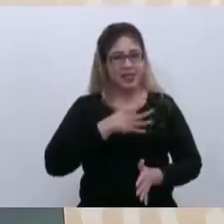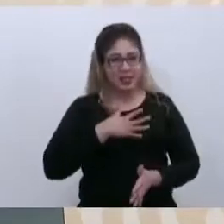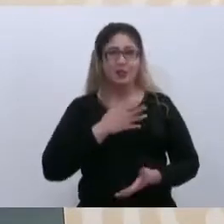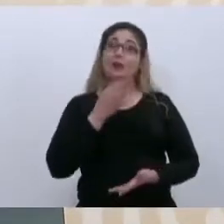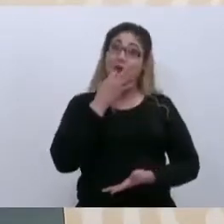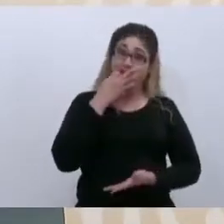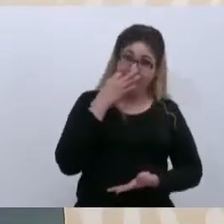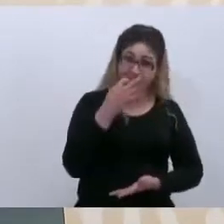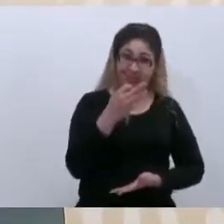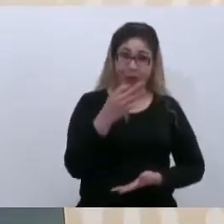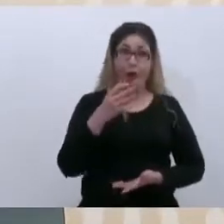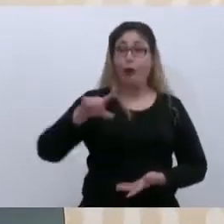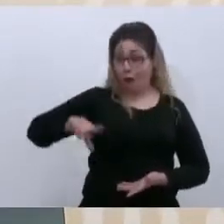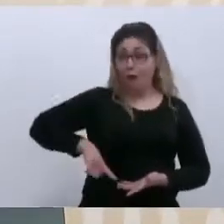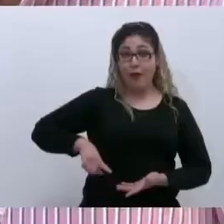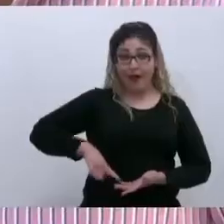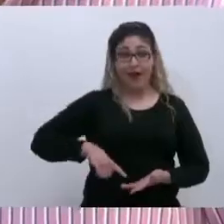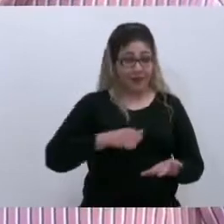hay 20.000